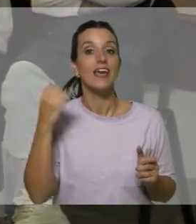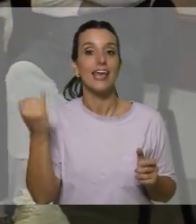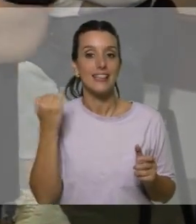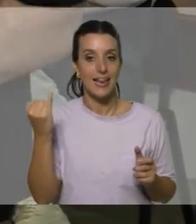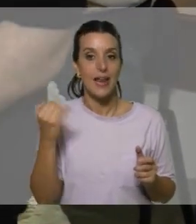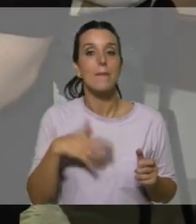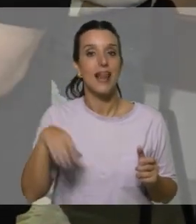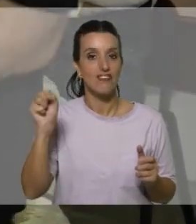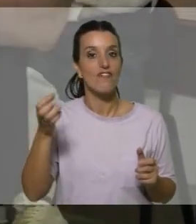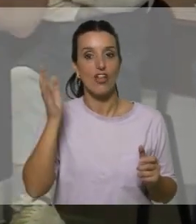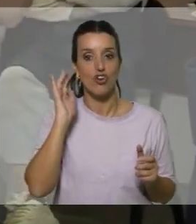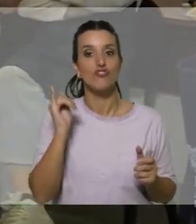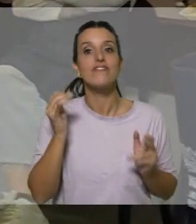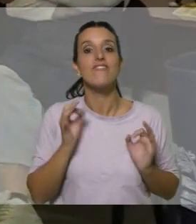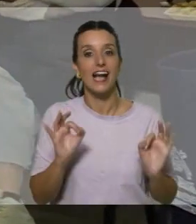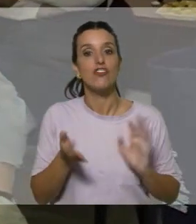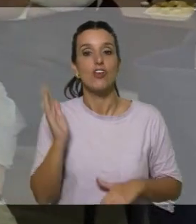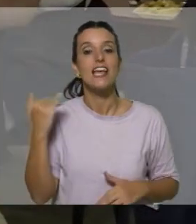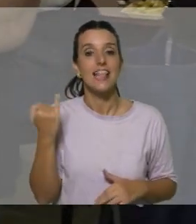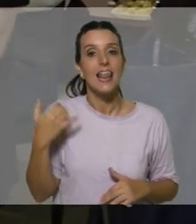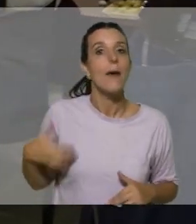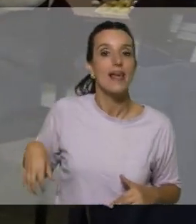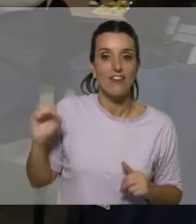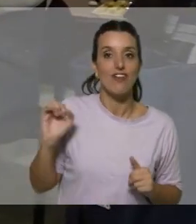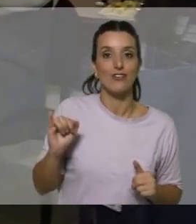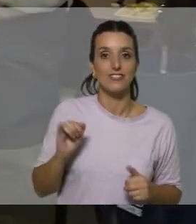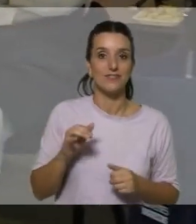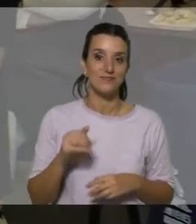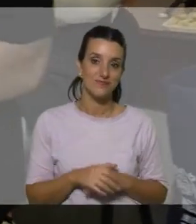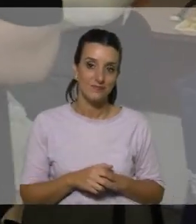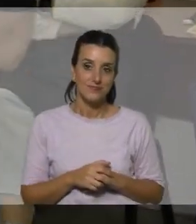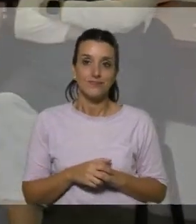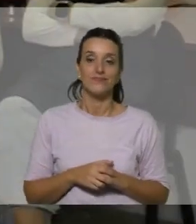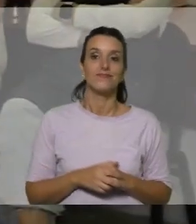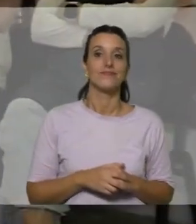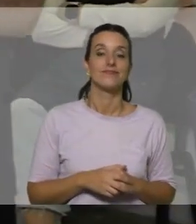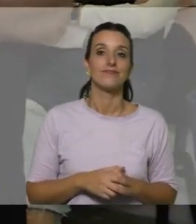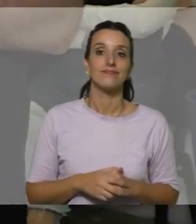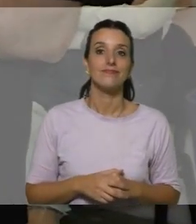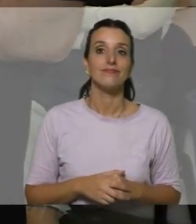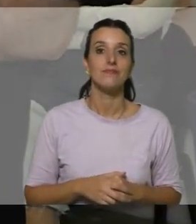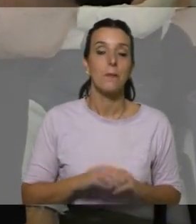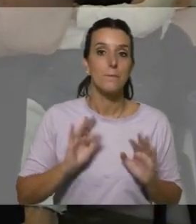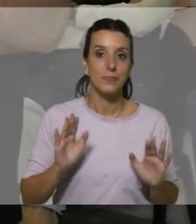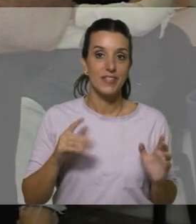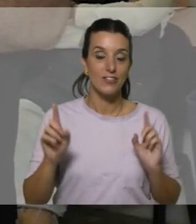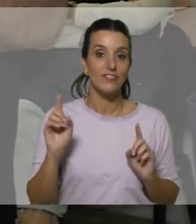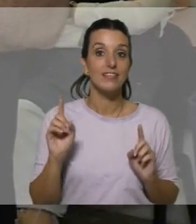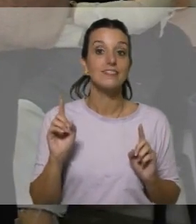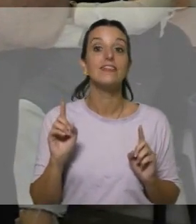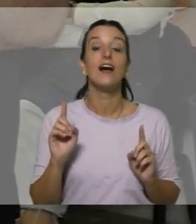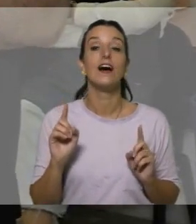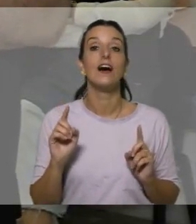para... Bueno, sí, de vacaciones me llevo la italiana. Sí, completamente. Completamente. Así que, bueno...